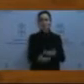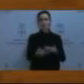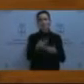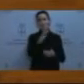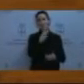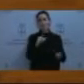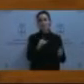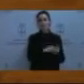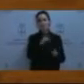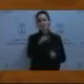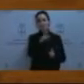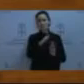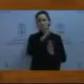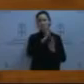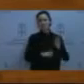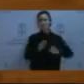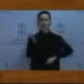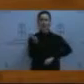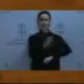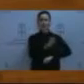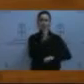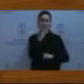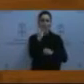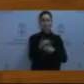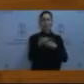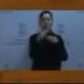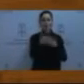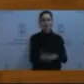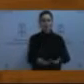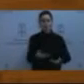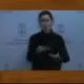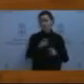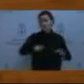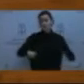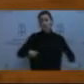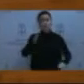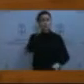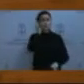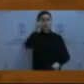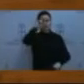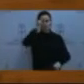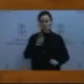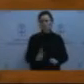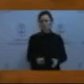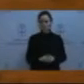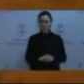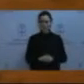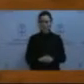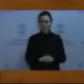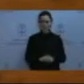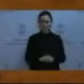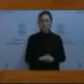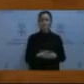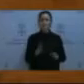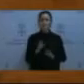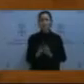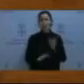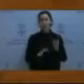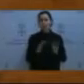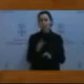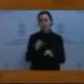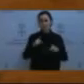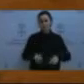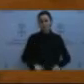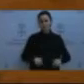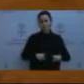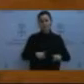3.000 euros en los 5 años que contempla la ley. Pero es que, además, no solamente esto es lo que